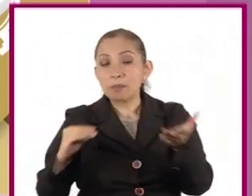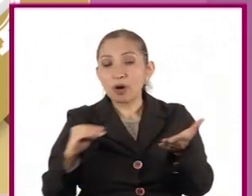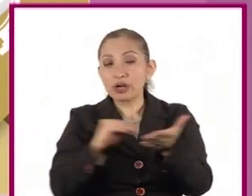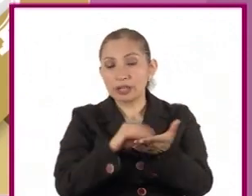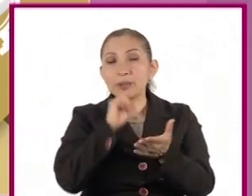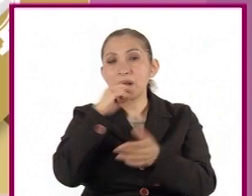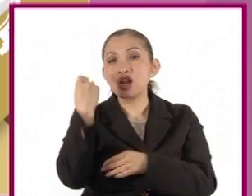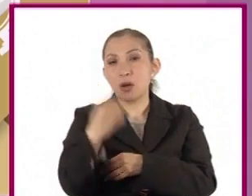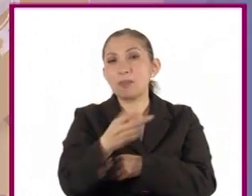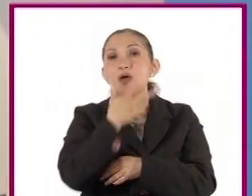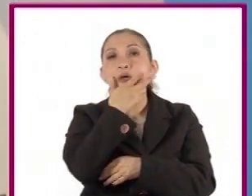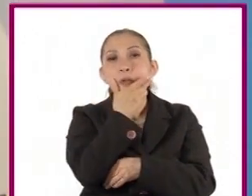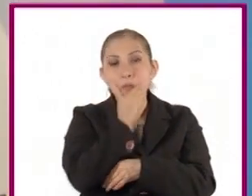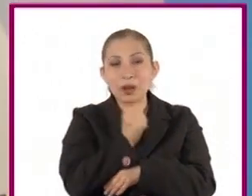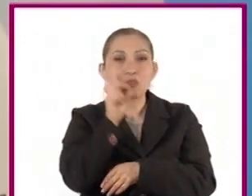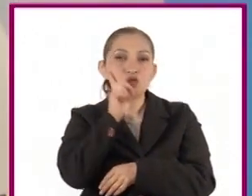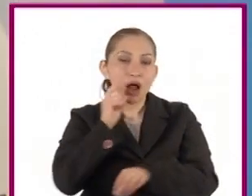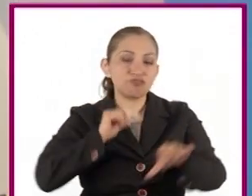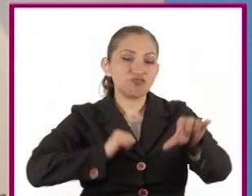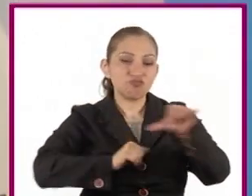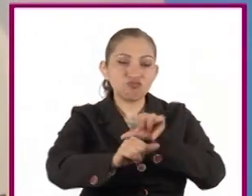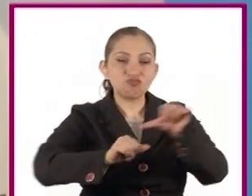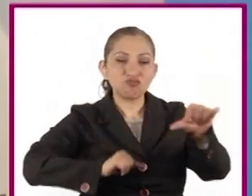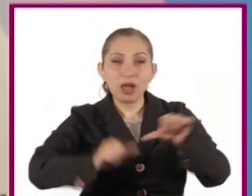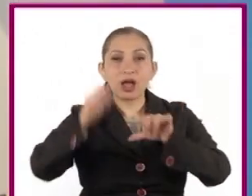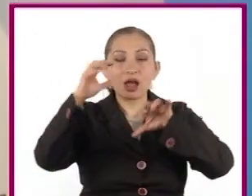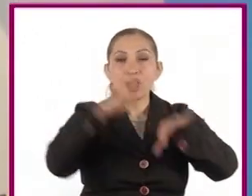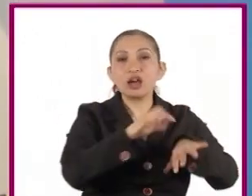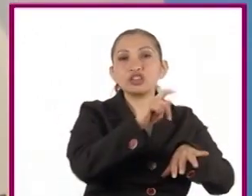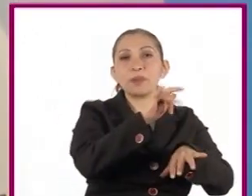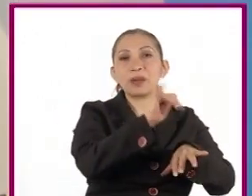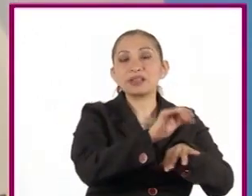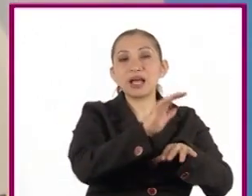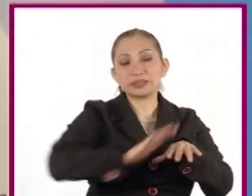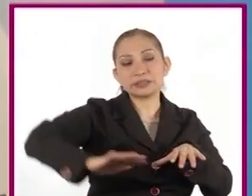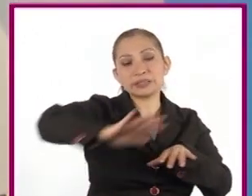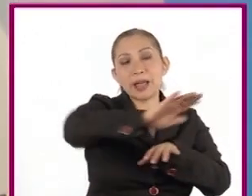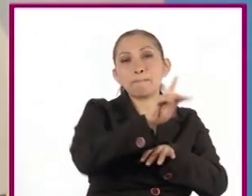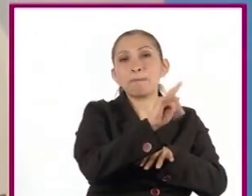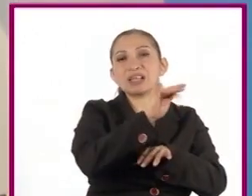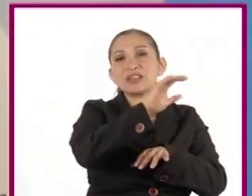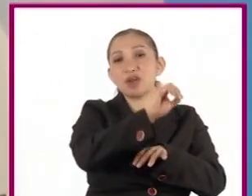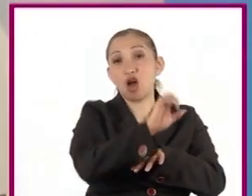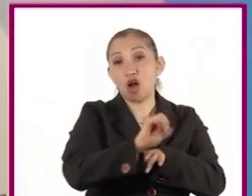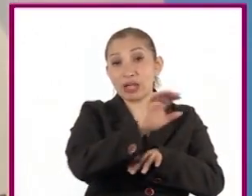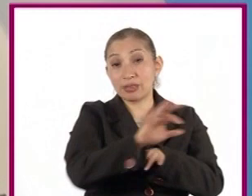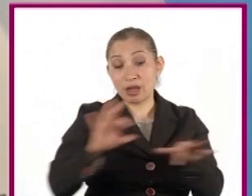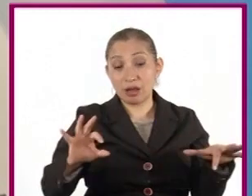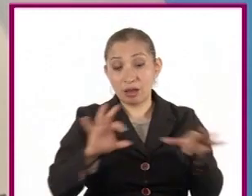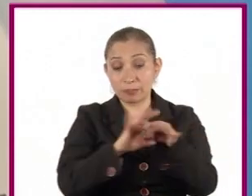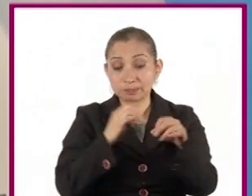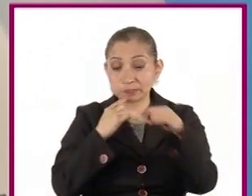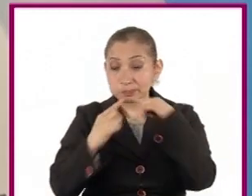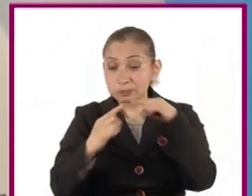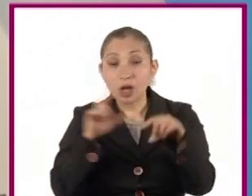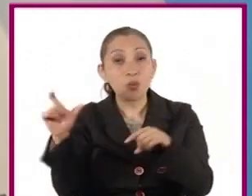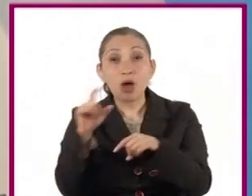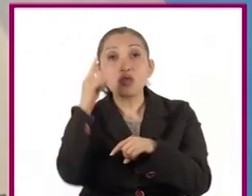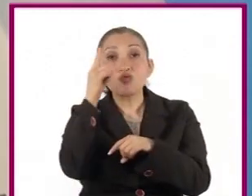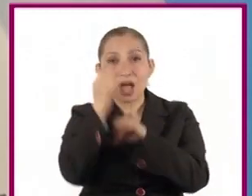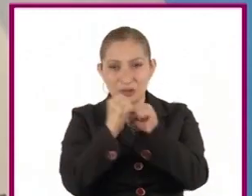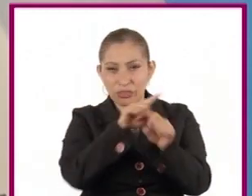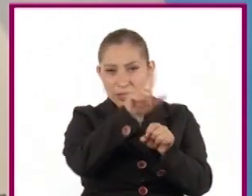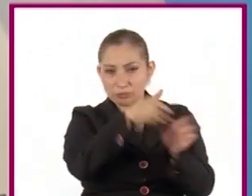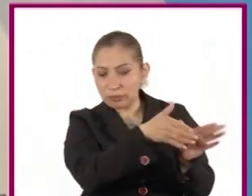incluirse también los nombres de hombres a las tormentas del Pacífico Oriental. La unificación vendría cuando un año